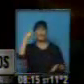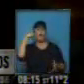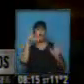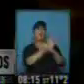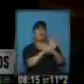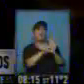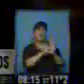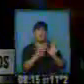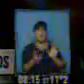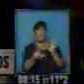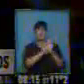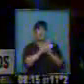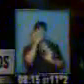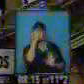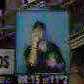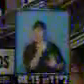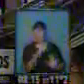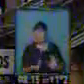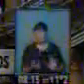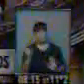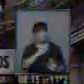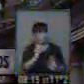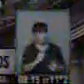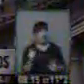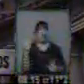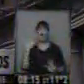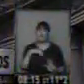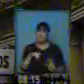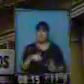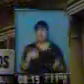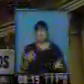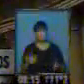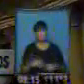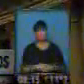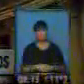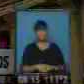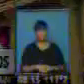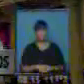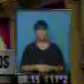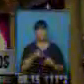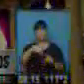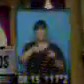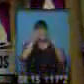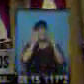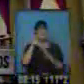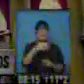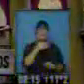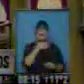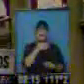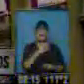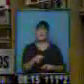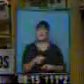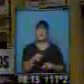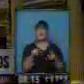express, ¿no? Y que evite la politización en el sentido de la partidización de este tema por quienes quieren ocupar, digamos,